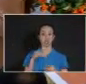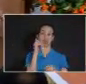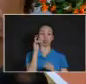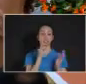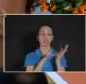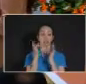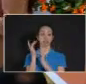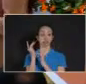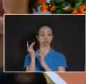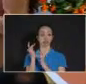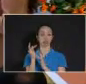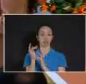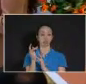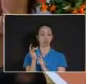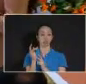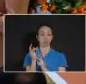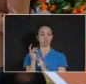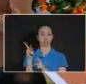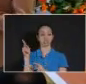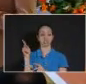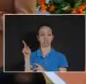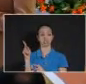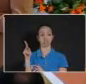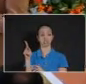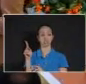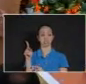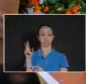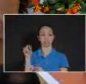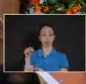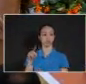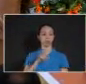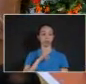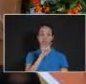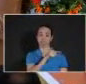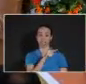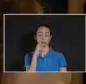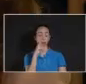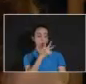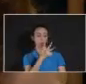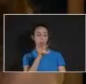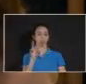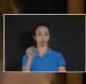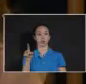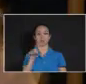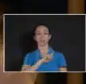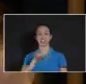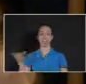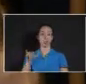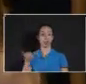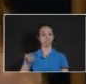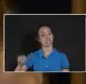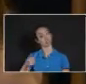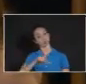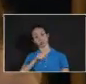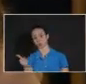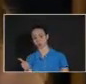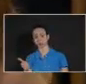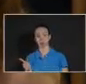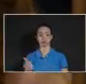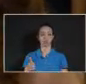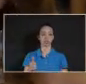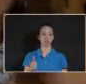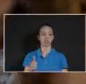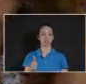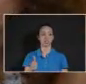en él. Vi que no era igual que todos los demás. yo sentía la necesidad de estar con él, pero tenía